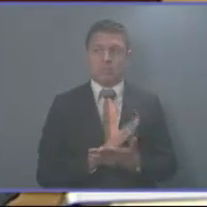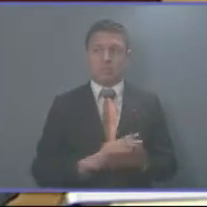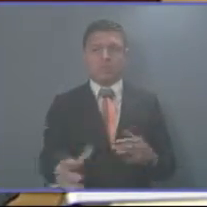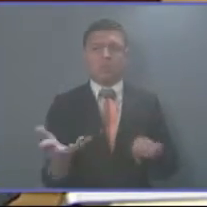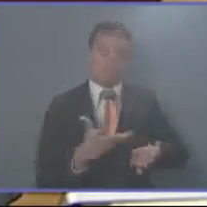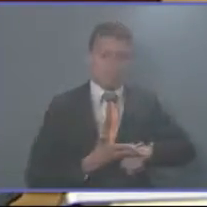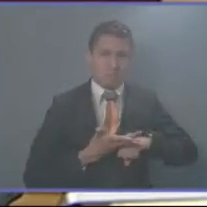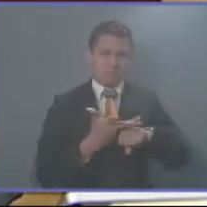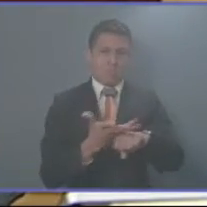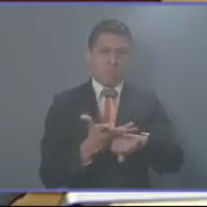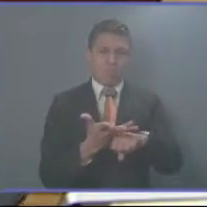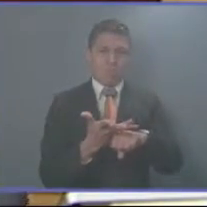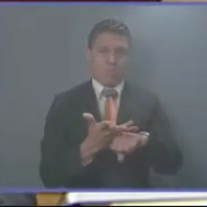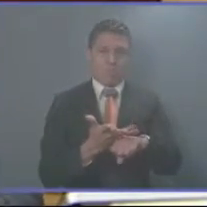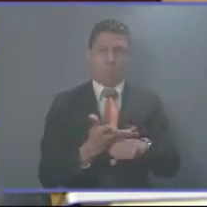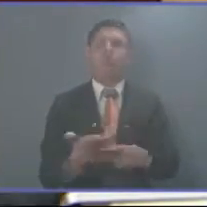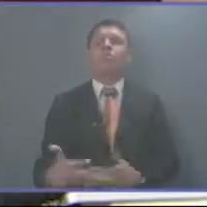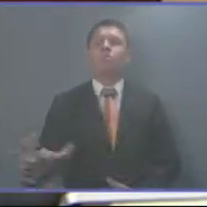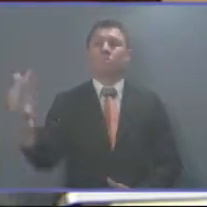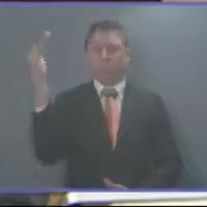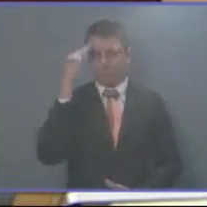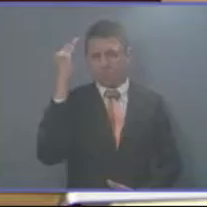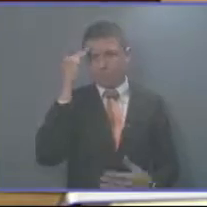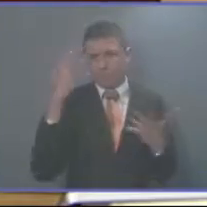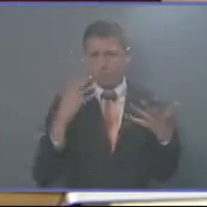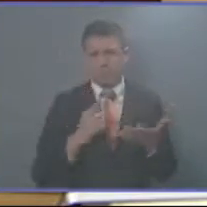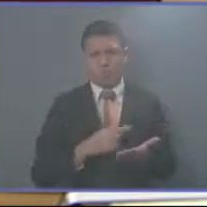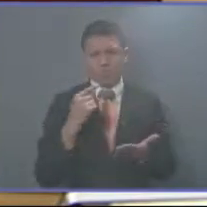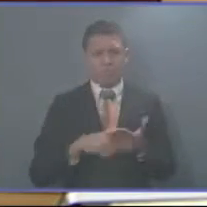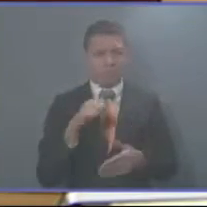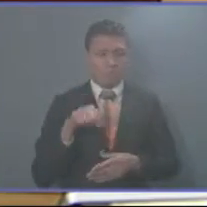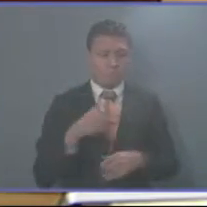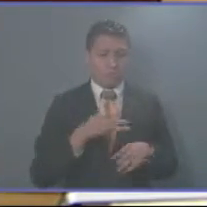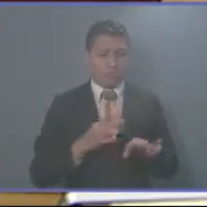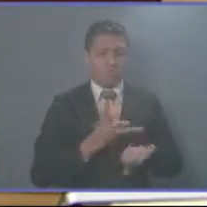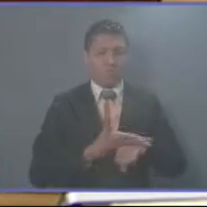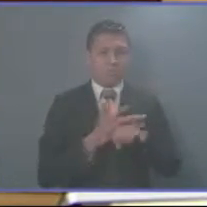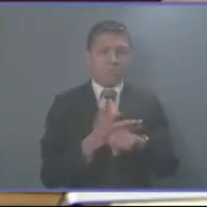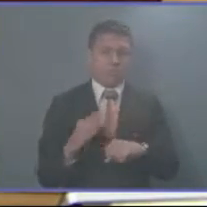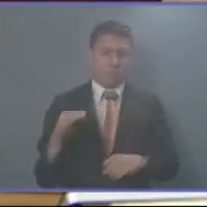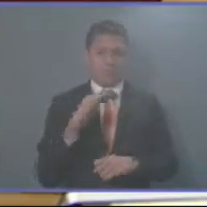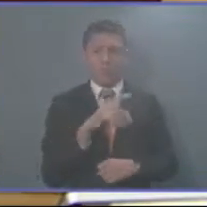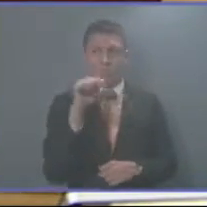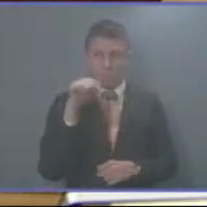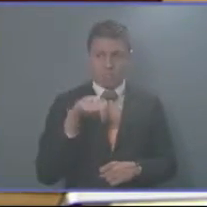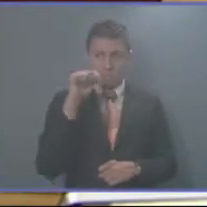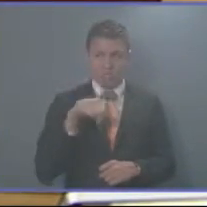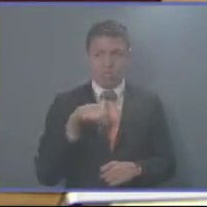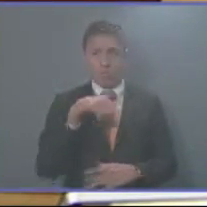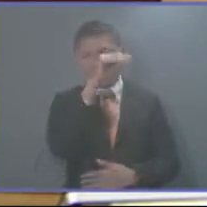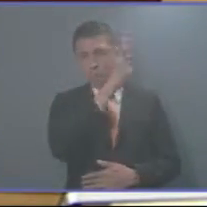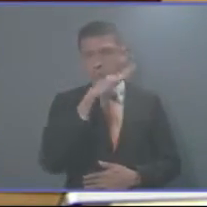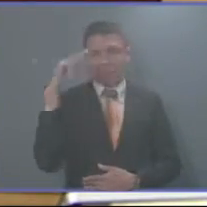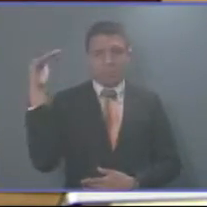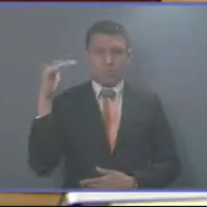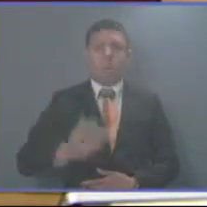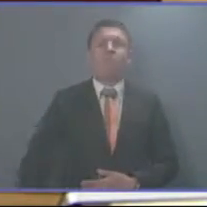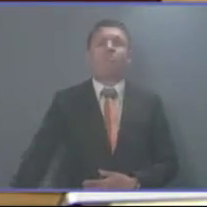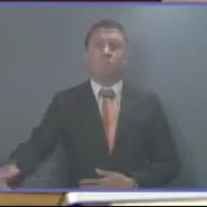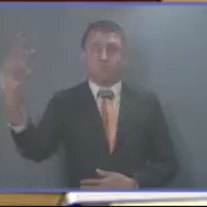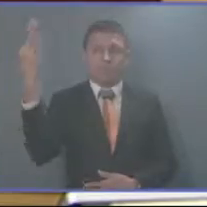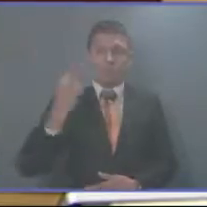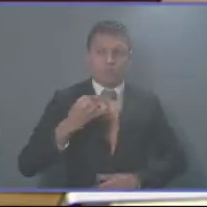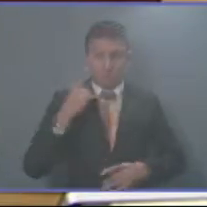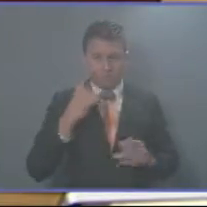transporte aéreo, que sabemos que muchas veces ese transporte aéreo aquí en este país tiene casi